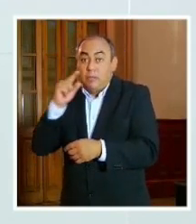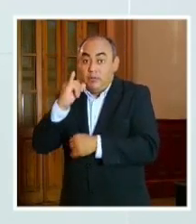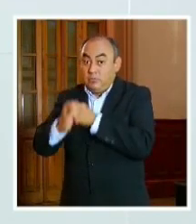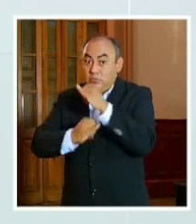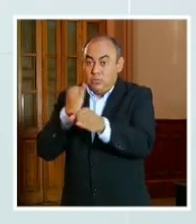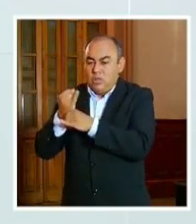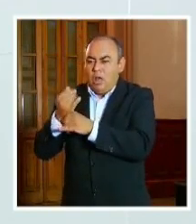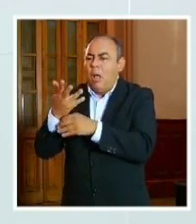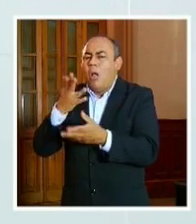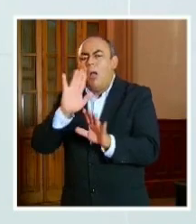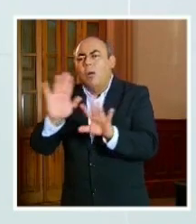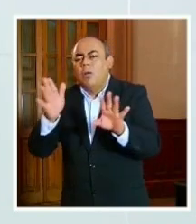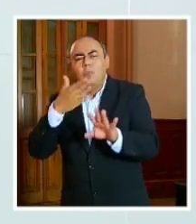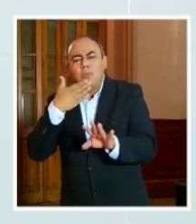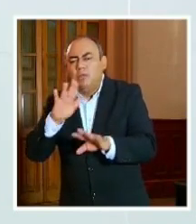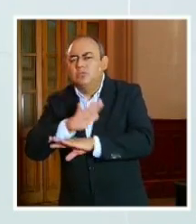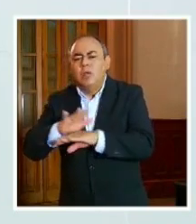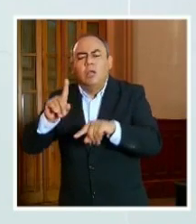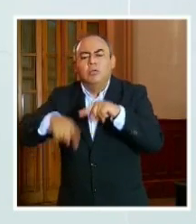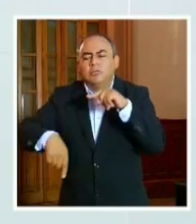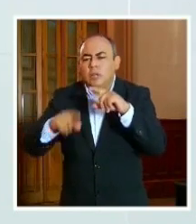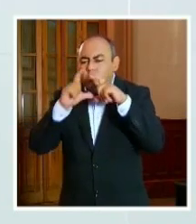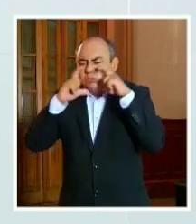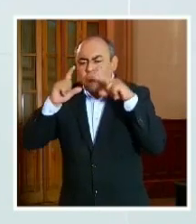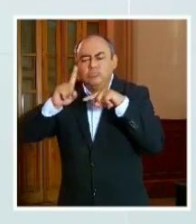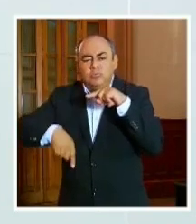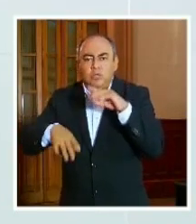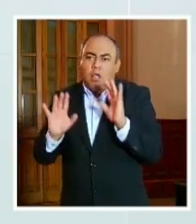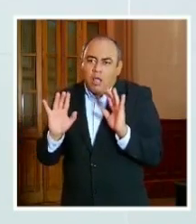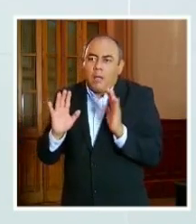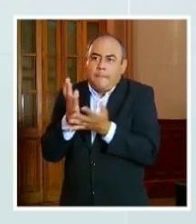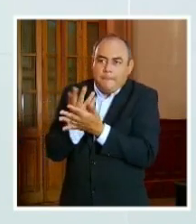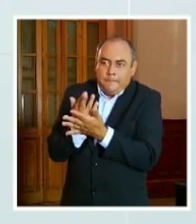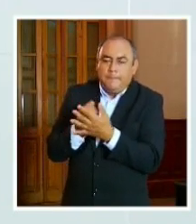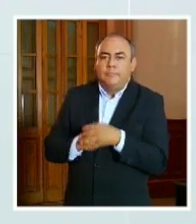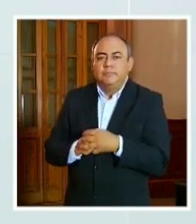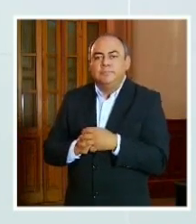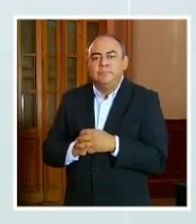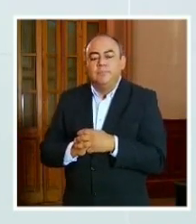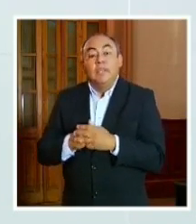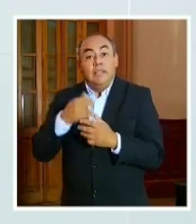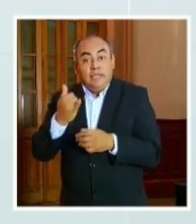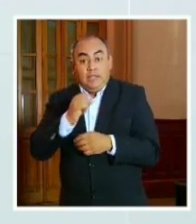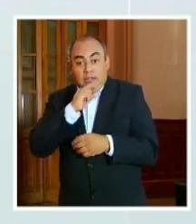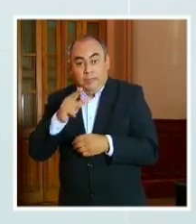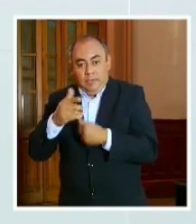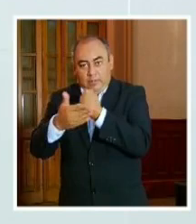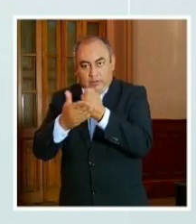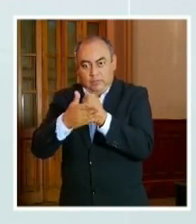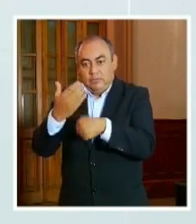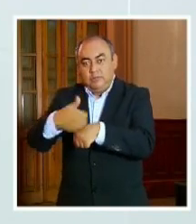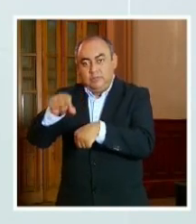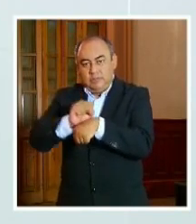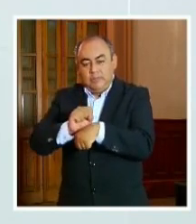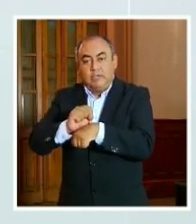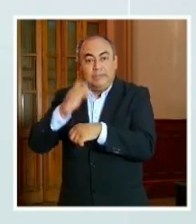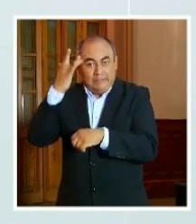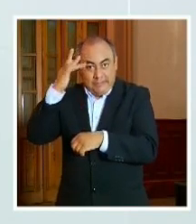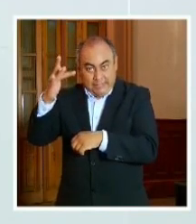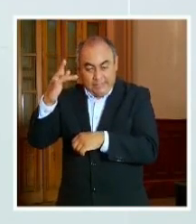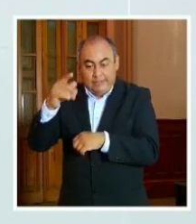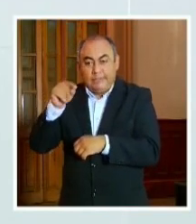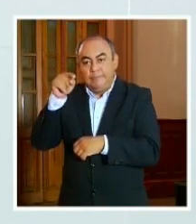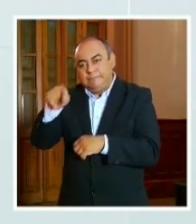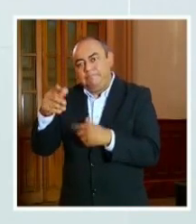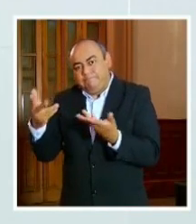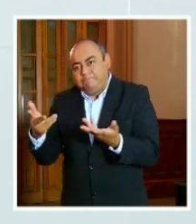poder cambiar esta recomendación. En relación a la movilidad de Semana Santa, pues sí, siempre durante